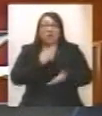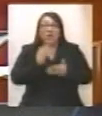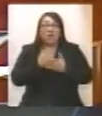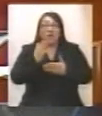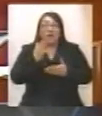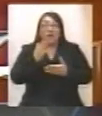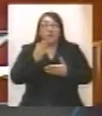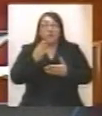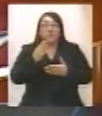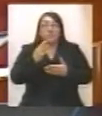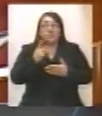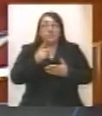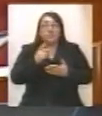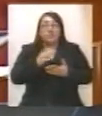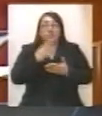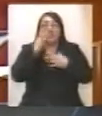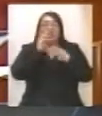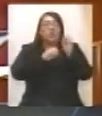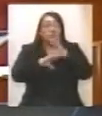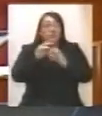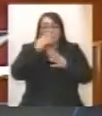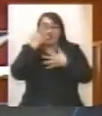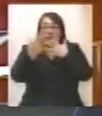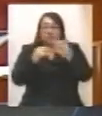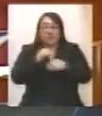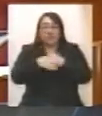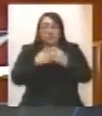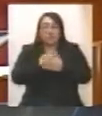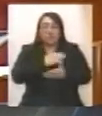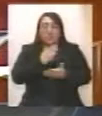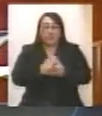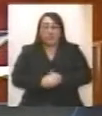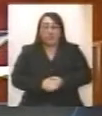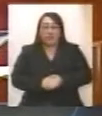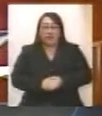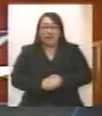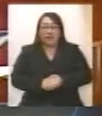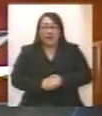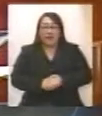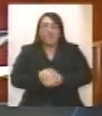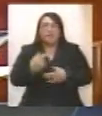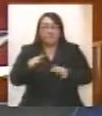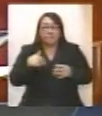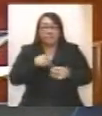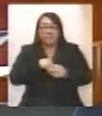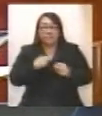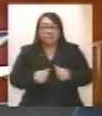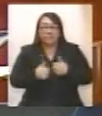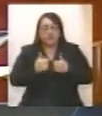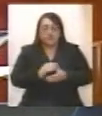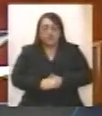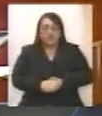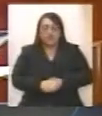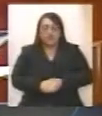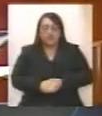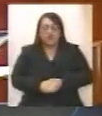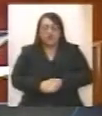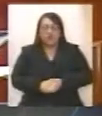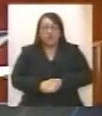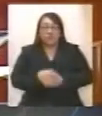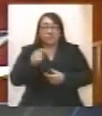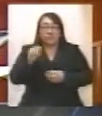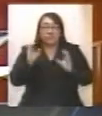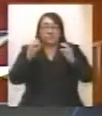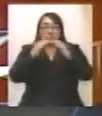y para tomar medidas efectivas de adaptación a los efectos del cambio climático que ya vivimos. A esta